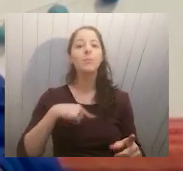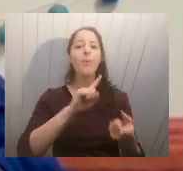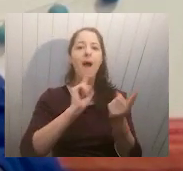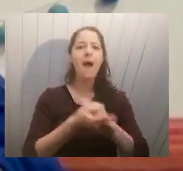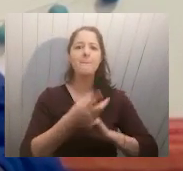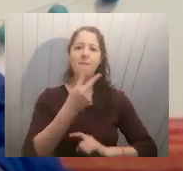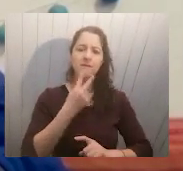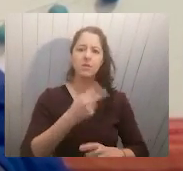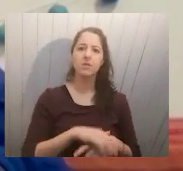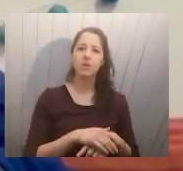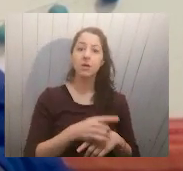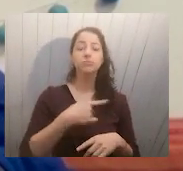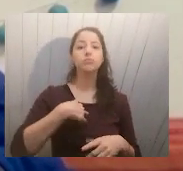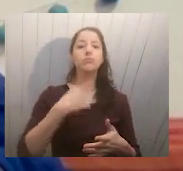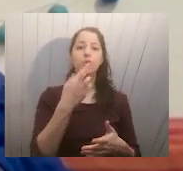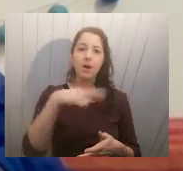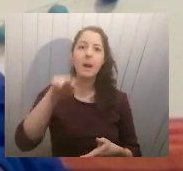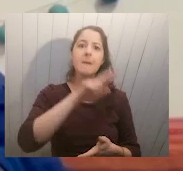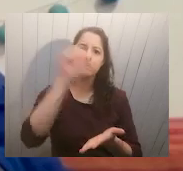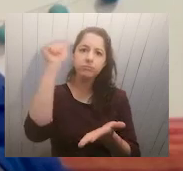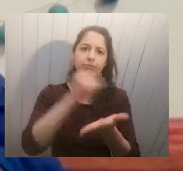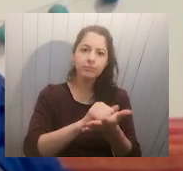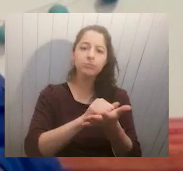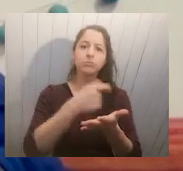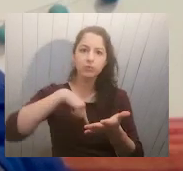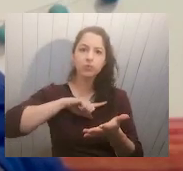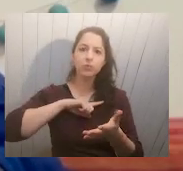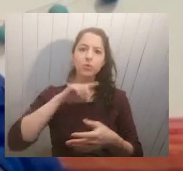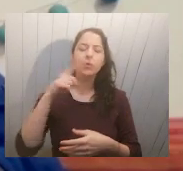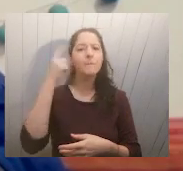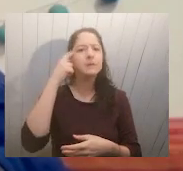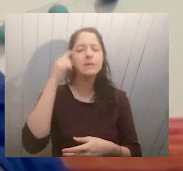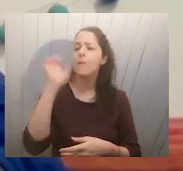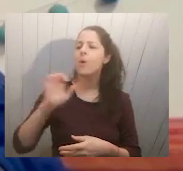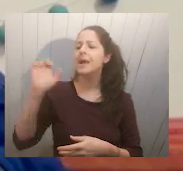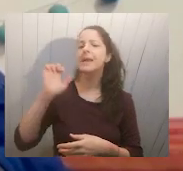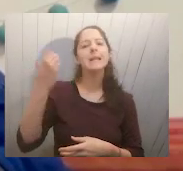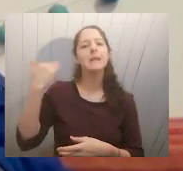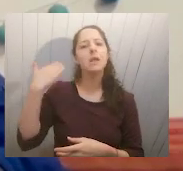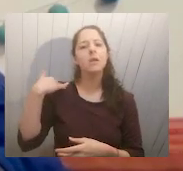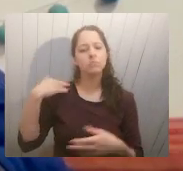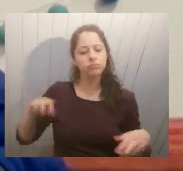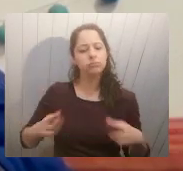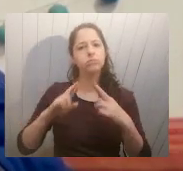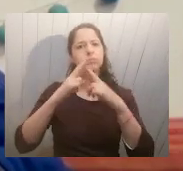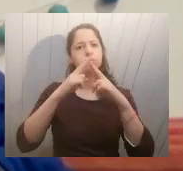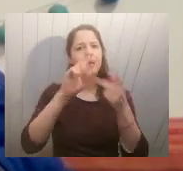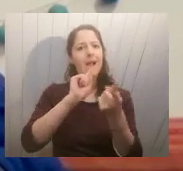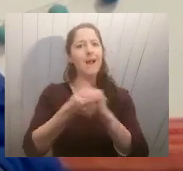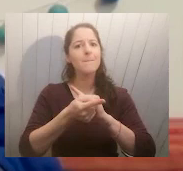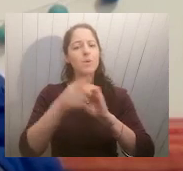nuestras vidas. Hoy volvemos a insistir en aquello que exigimos, propusimos y proyectamos en enero como